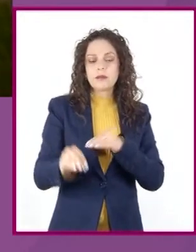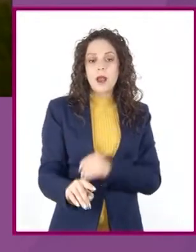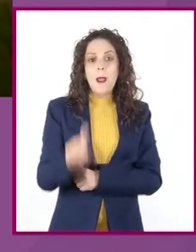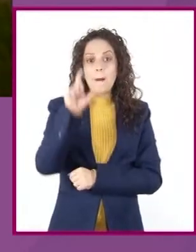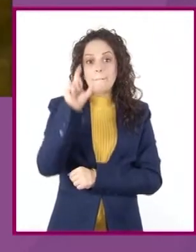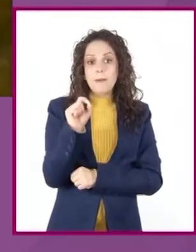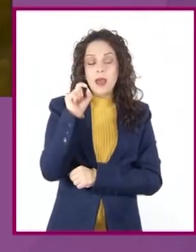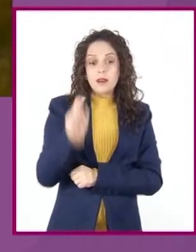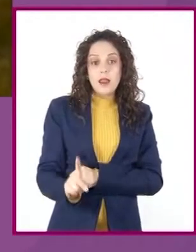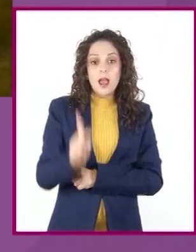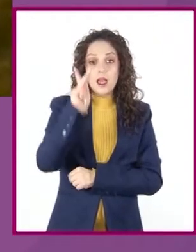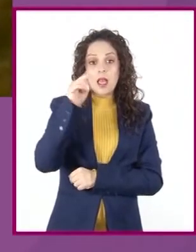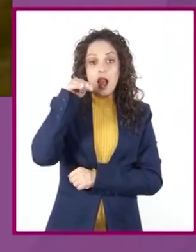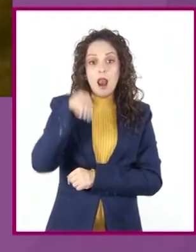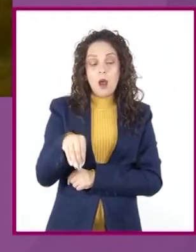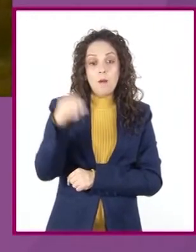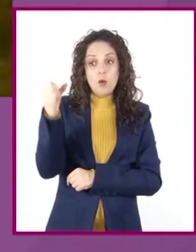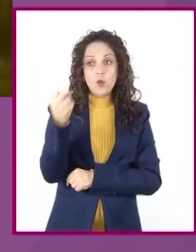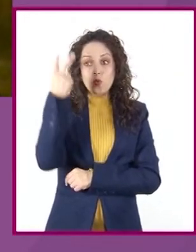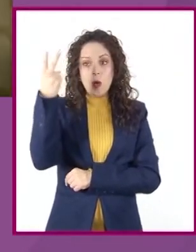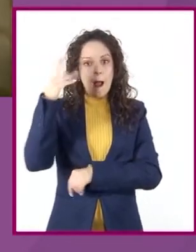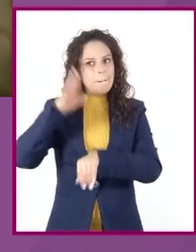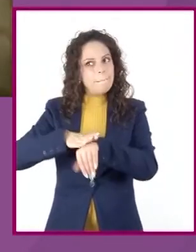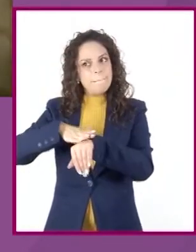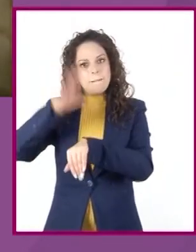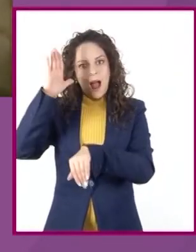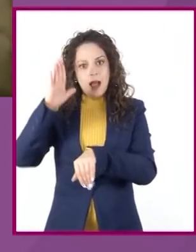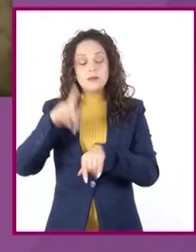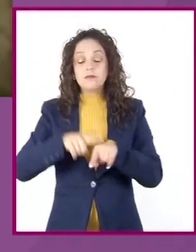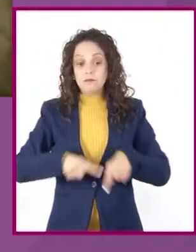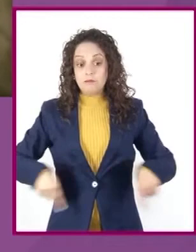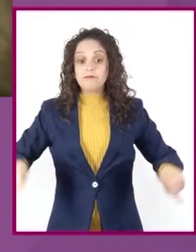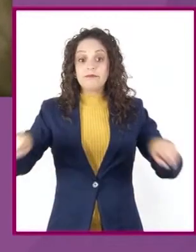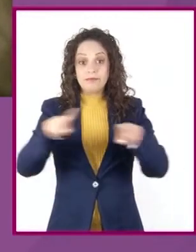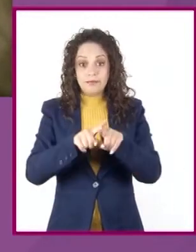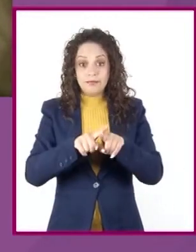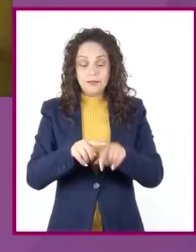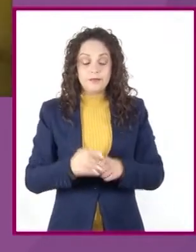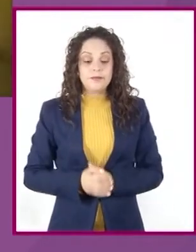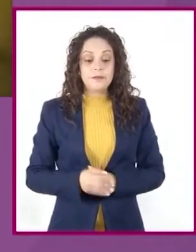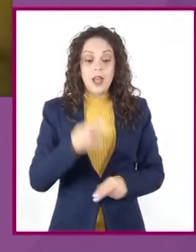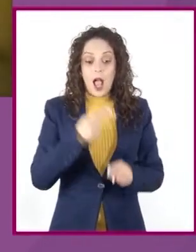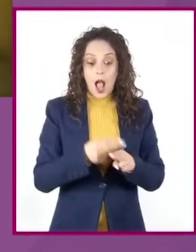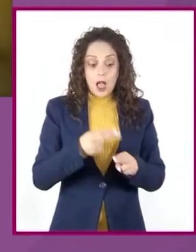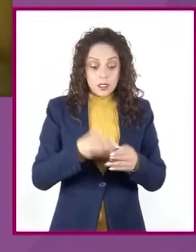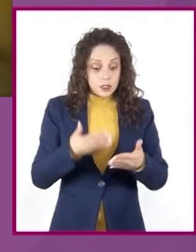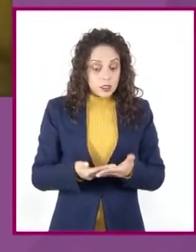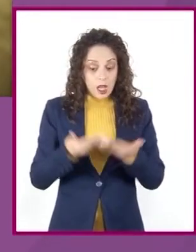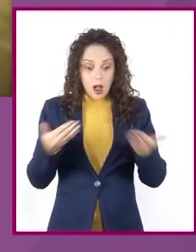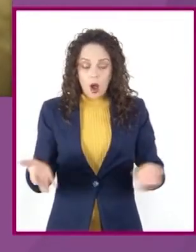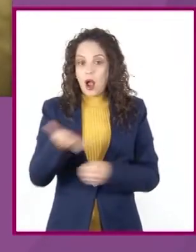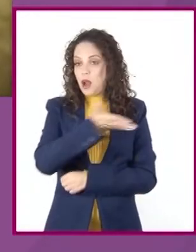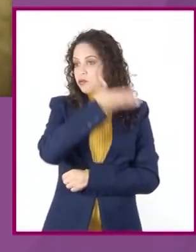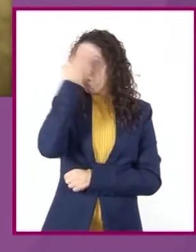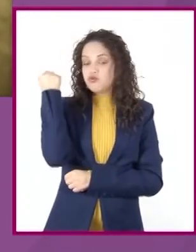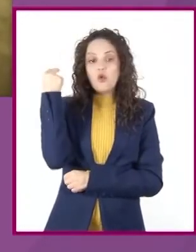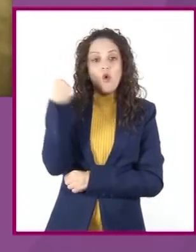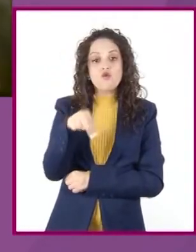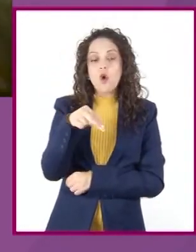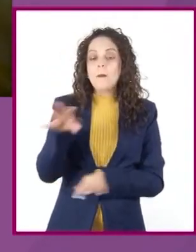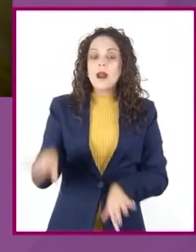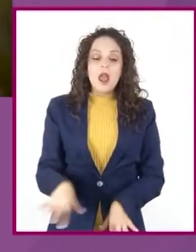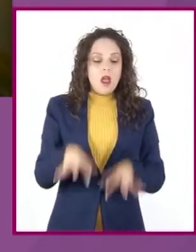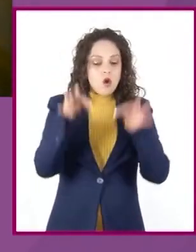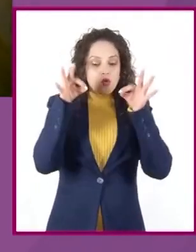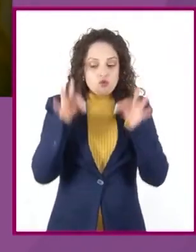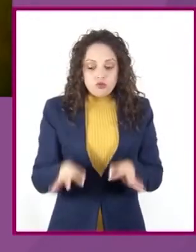20 kilómetros cuadrados. Hasta el momento, no se conoce el nombre original con el